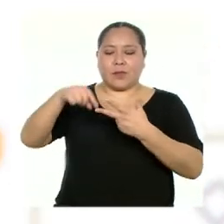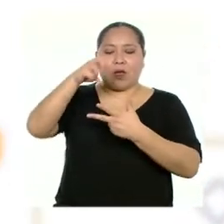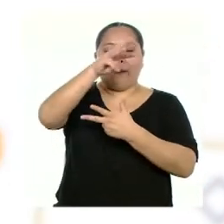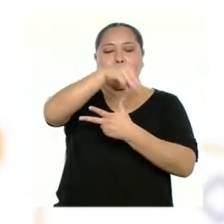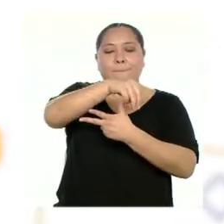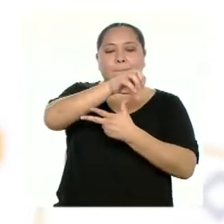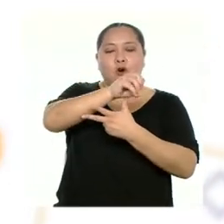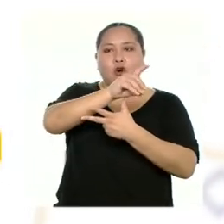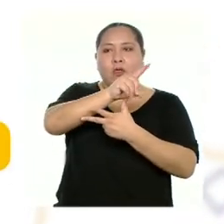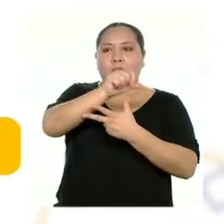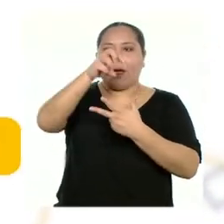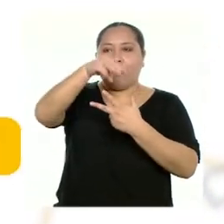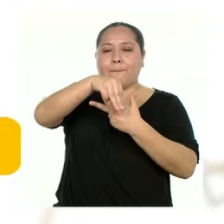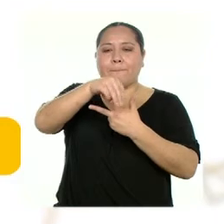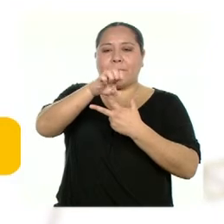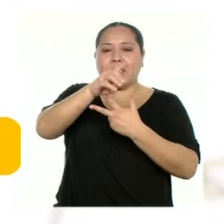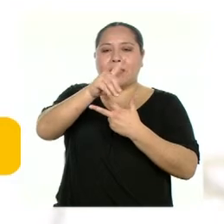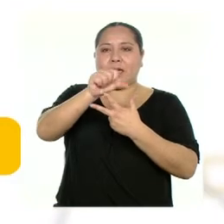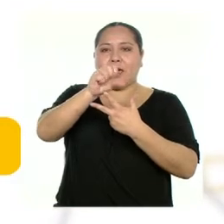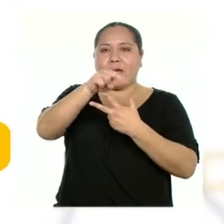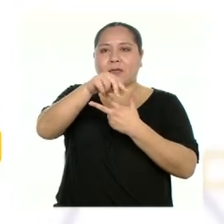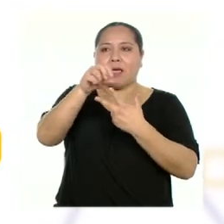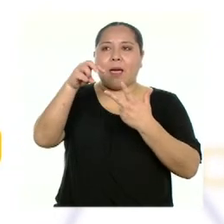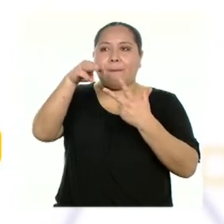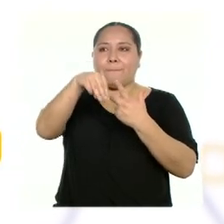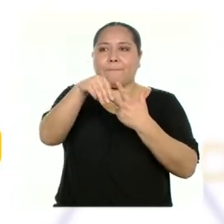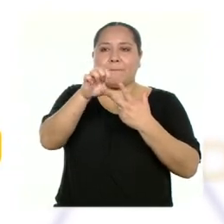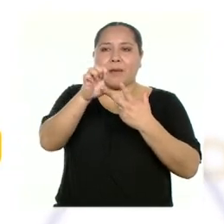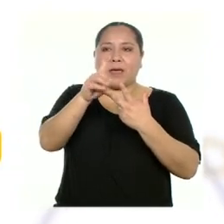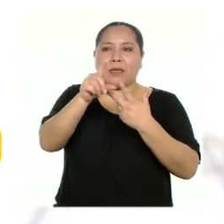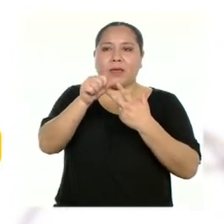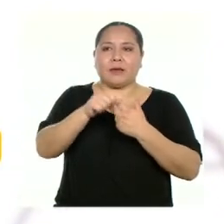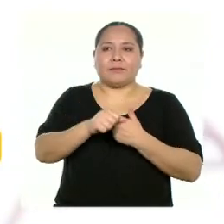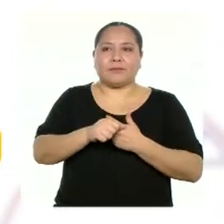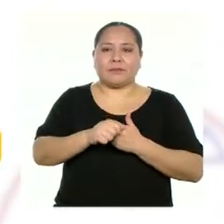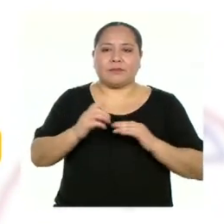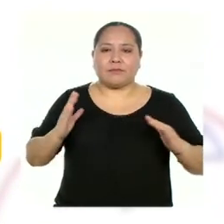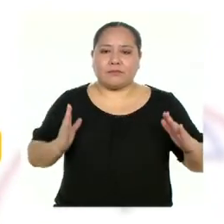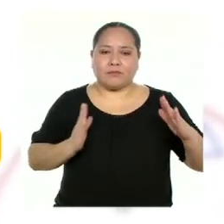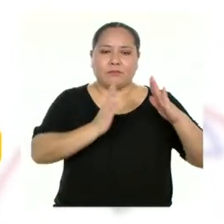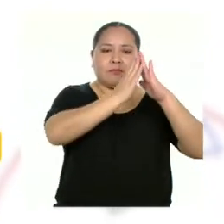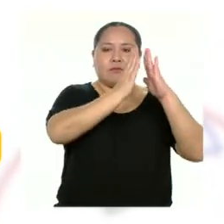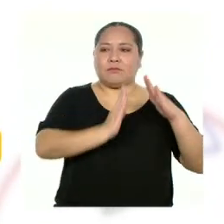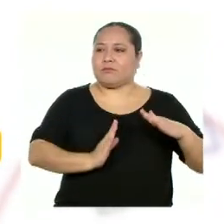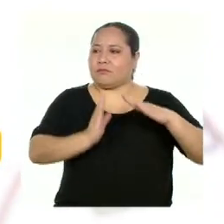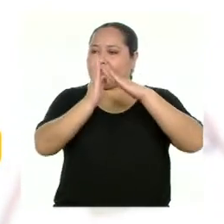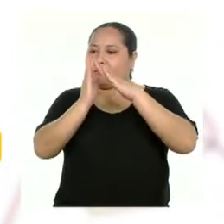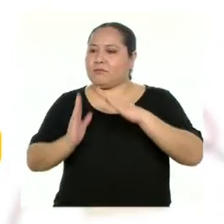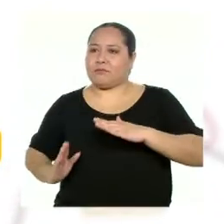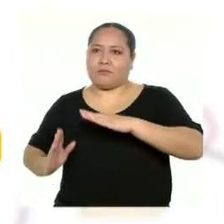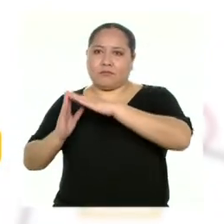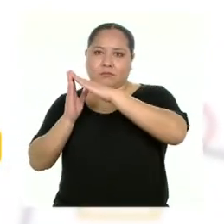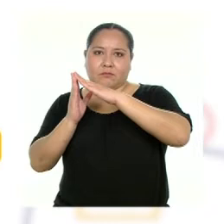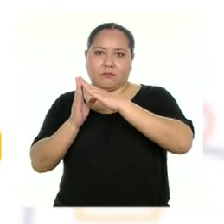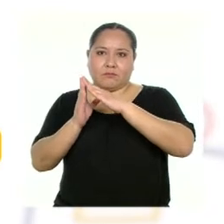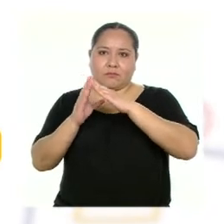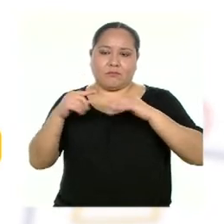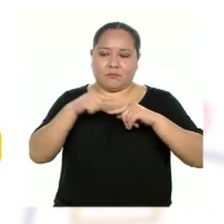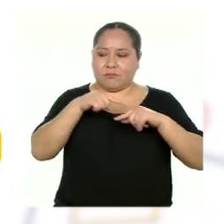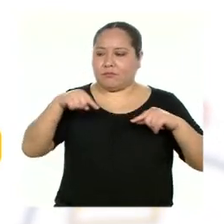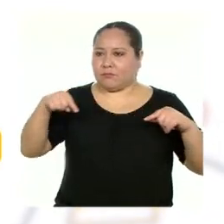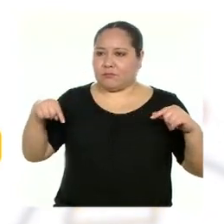moda, la mediana y la media. Y después hay unas líneas que relacionan los tipos de variable con las medidas